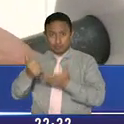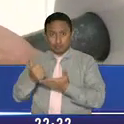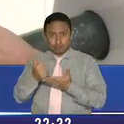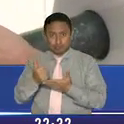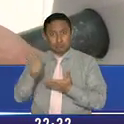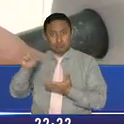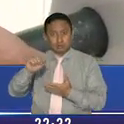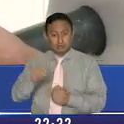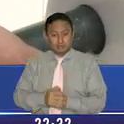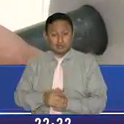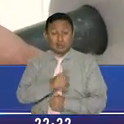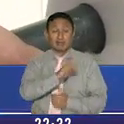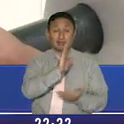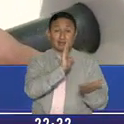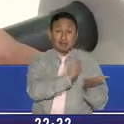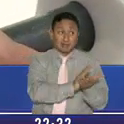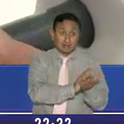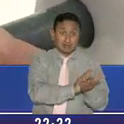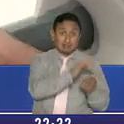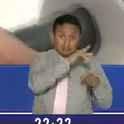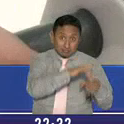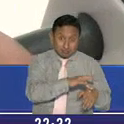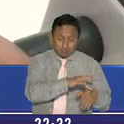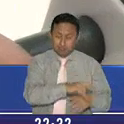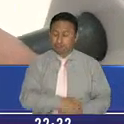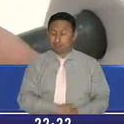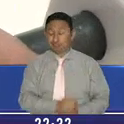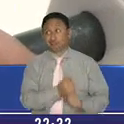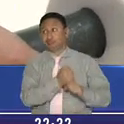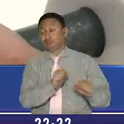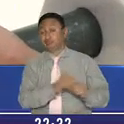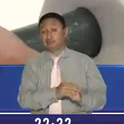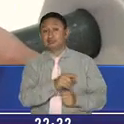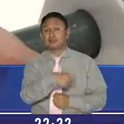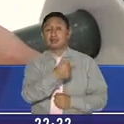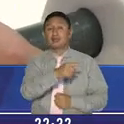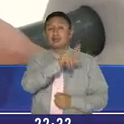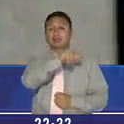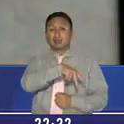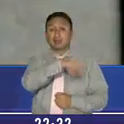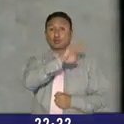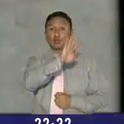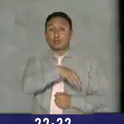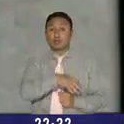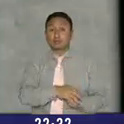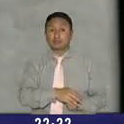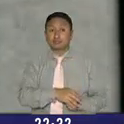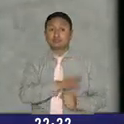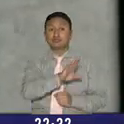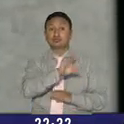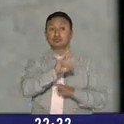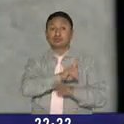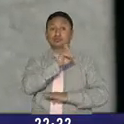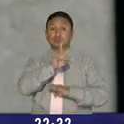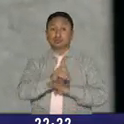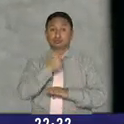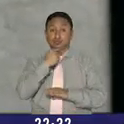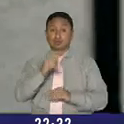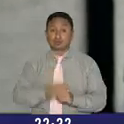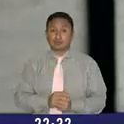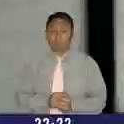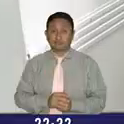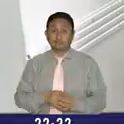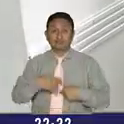muchísimo, porque en el IES es imposible coger una cita médica. Nos dan para 3-4 meses, es imposible. El directivo del IES precisó que limitar